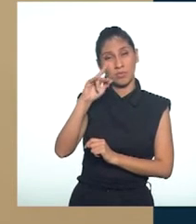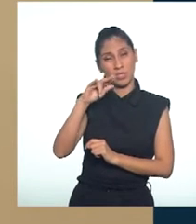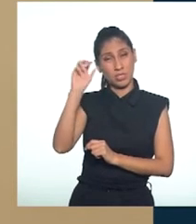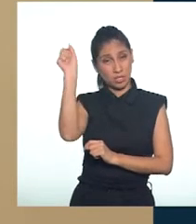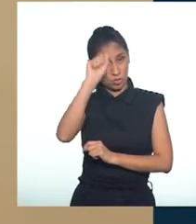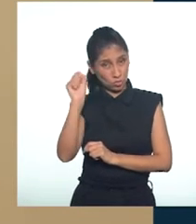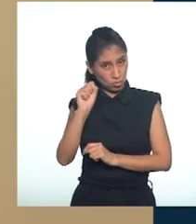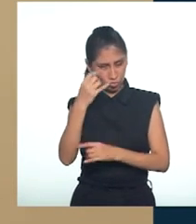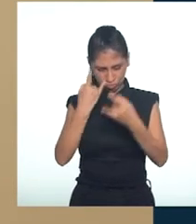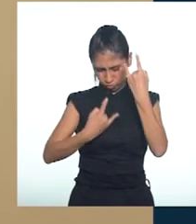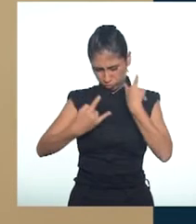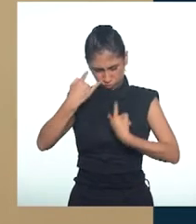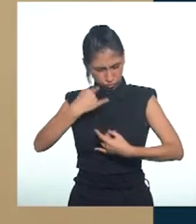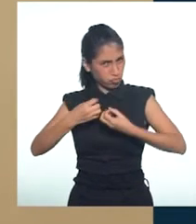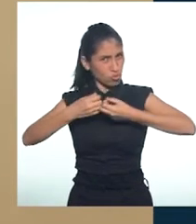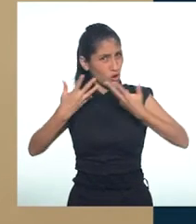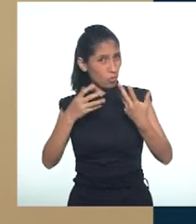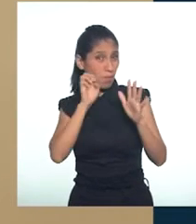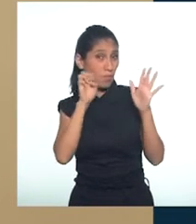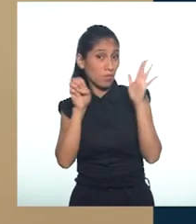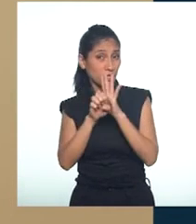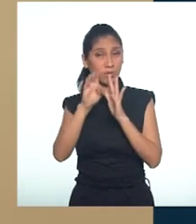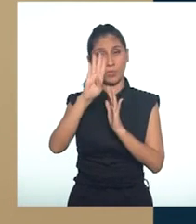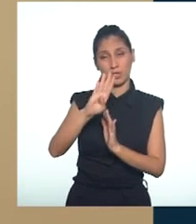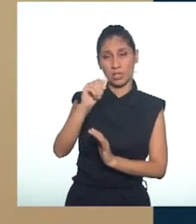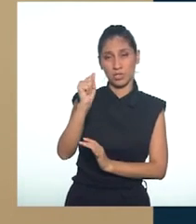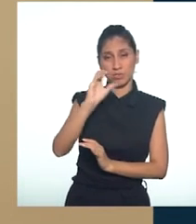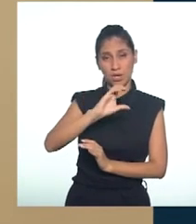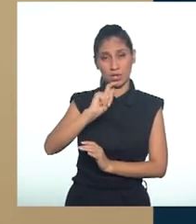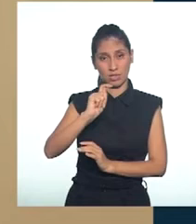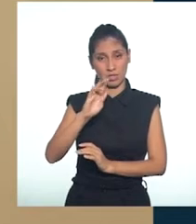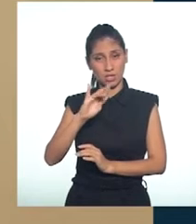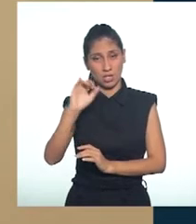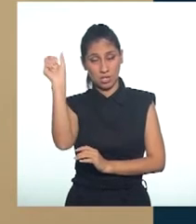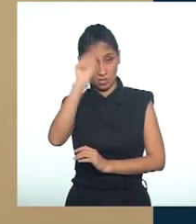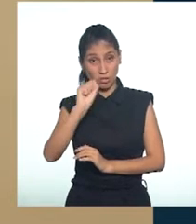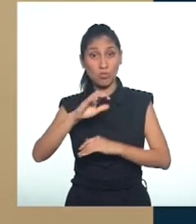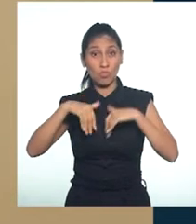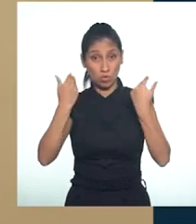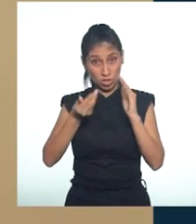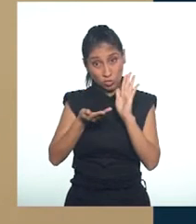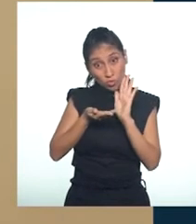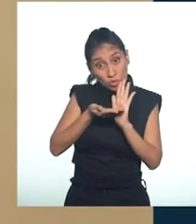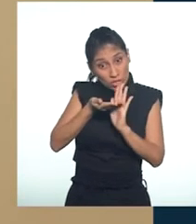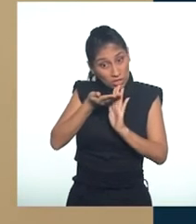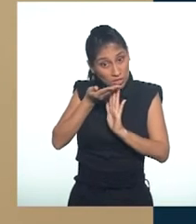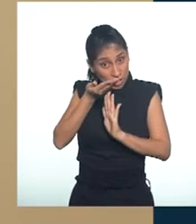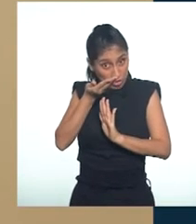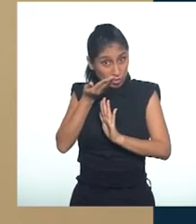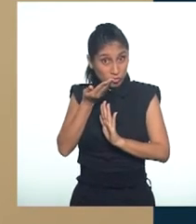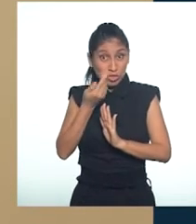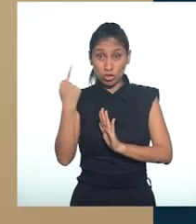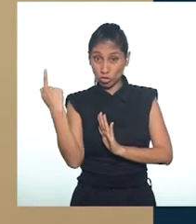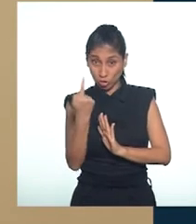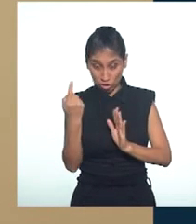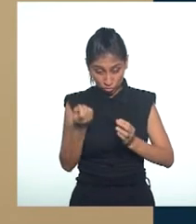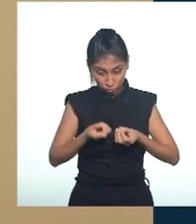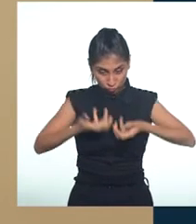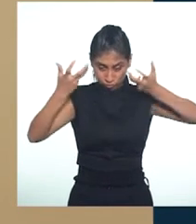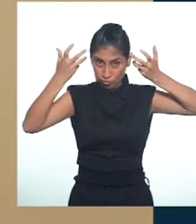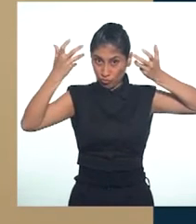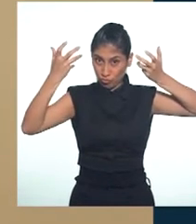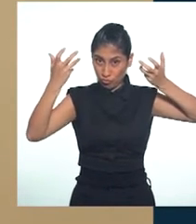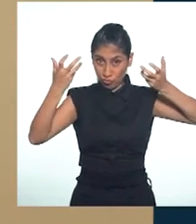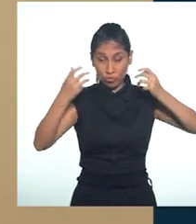diferente. Por ejemplo, las bacterias tienen la propiedad de crecer y reproducirse por sí mismas. No